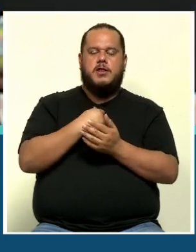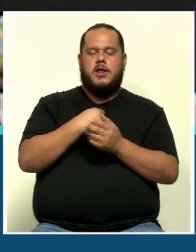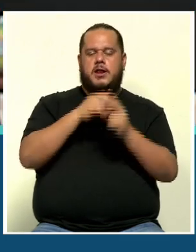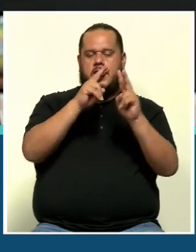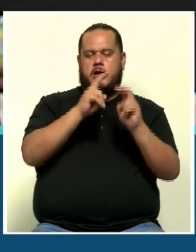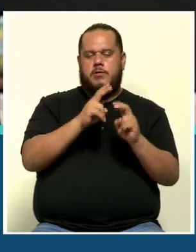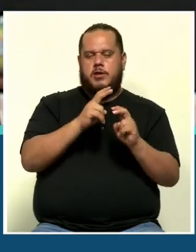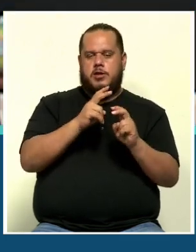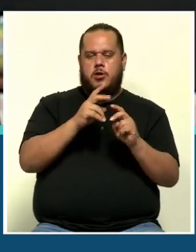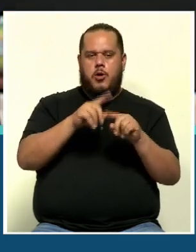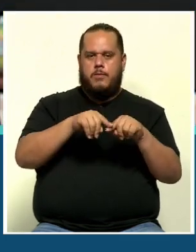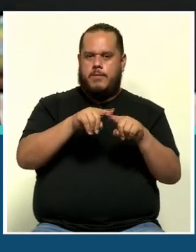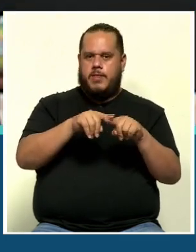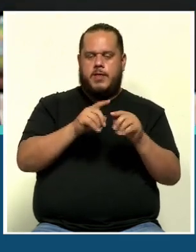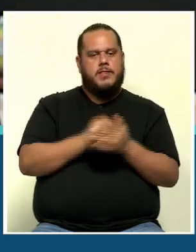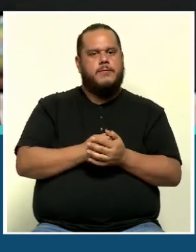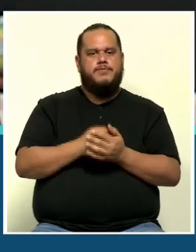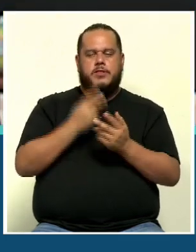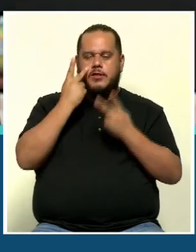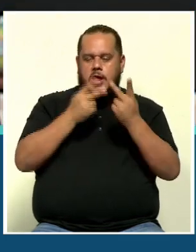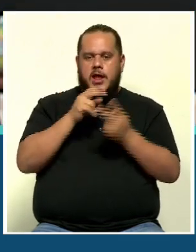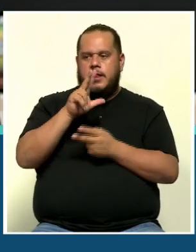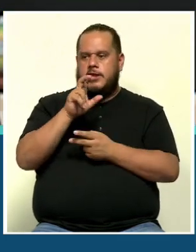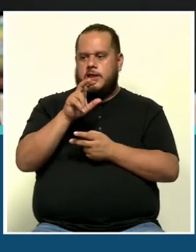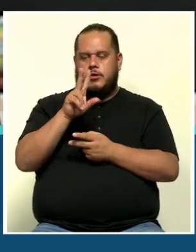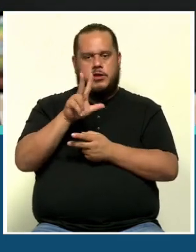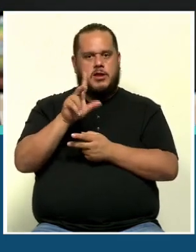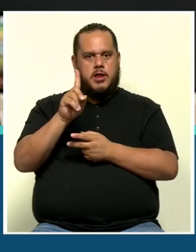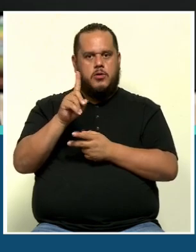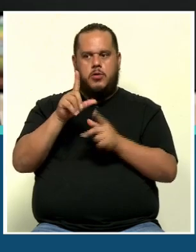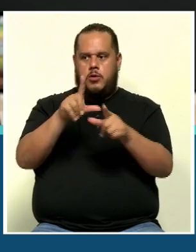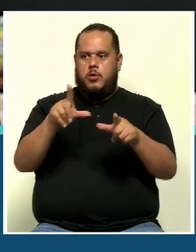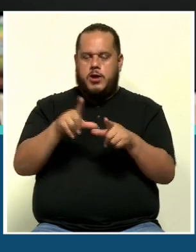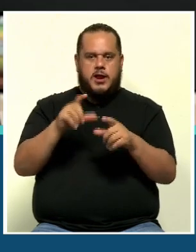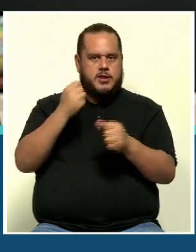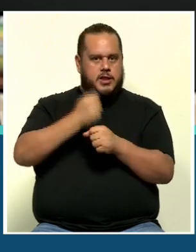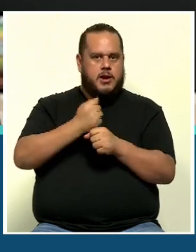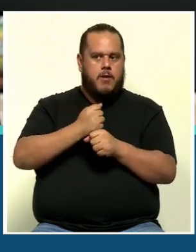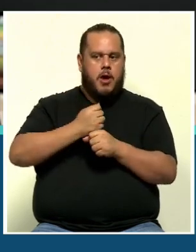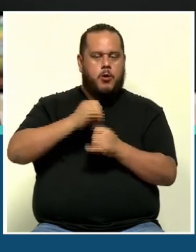Se visitaron 231 centros de trabajo que fueron denunciados,